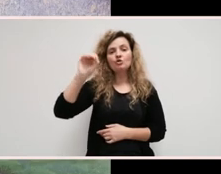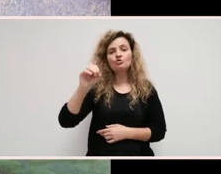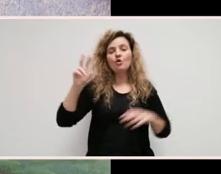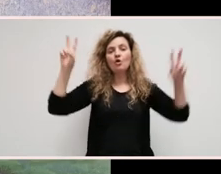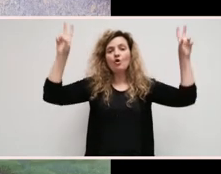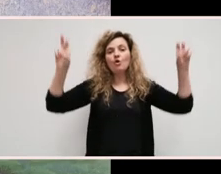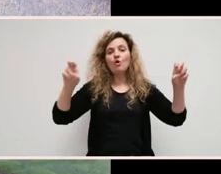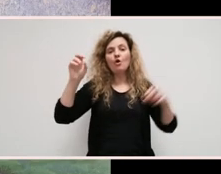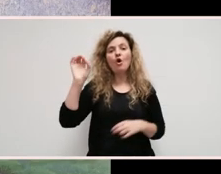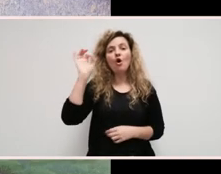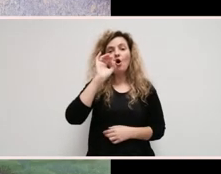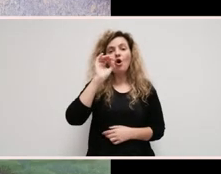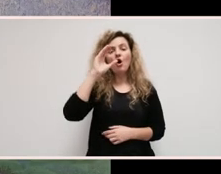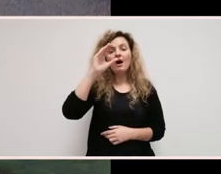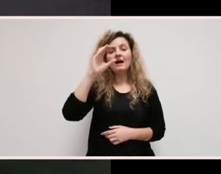Terras do Carañó,